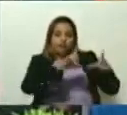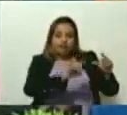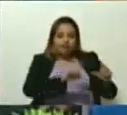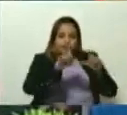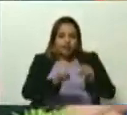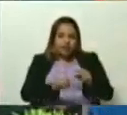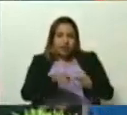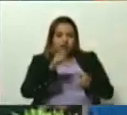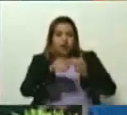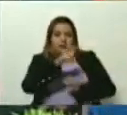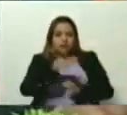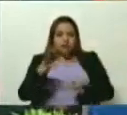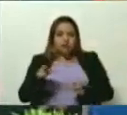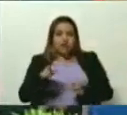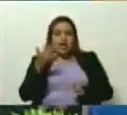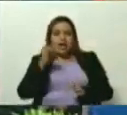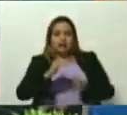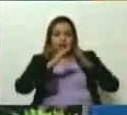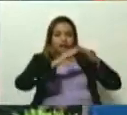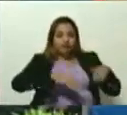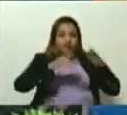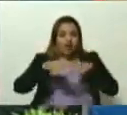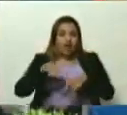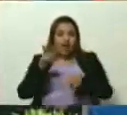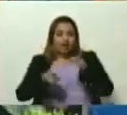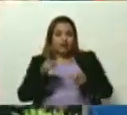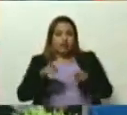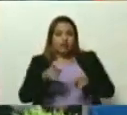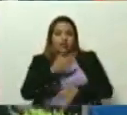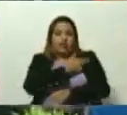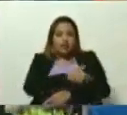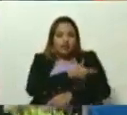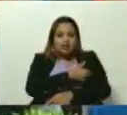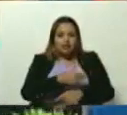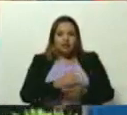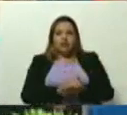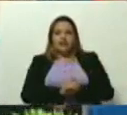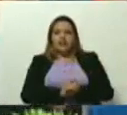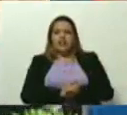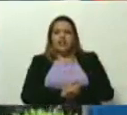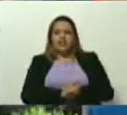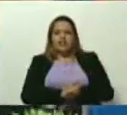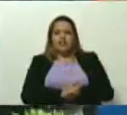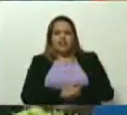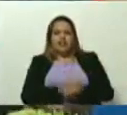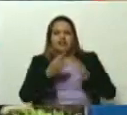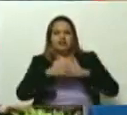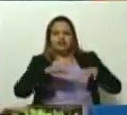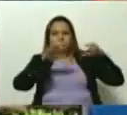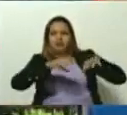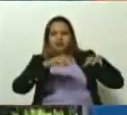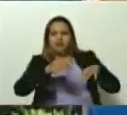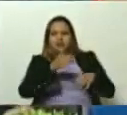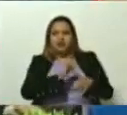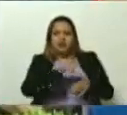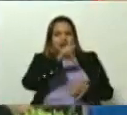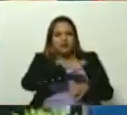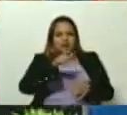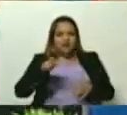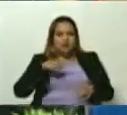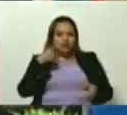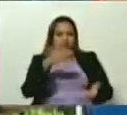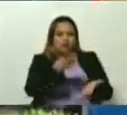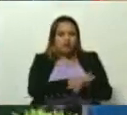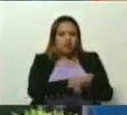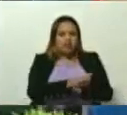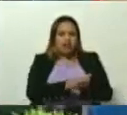Hubo personas que obviamente salieron damnificadas, algunas salieron heridas, pero a pesar de la intensidad de la lluvia no vimos una cantidad de personas fallecidas